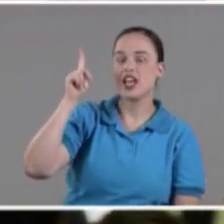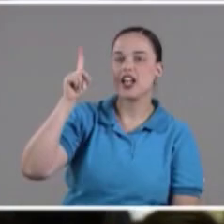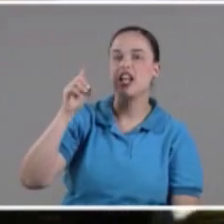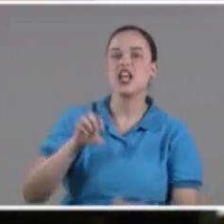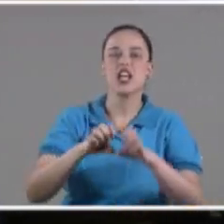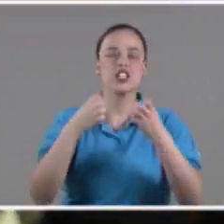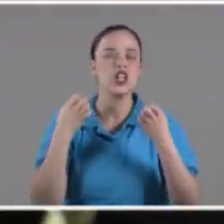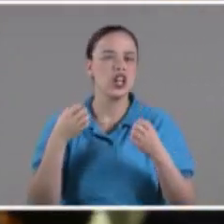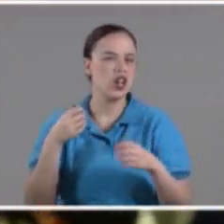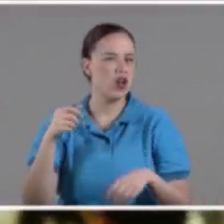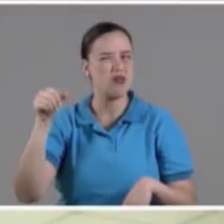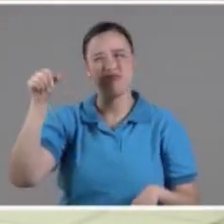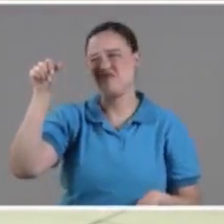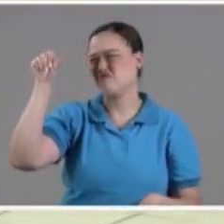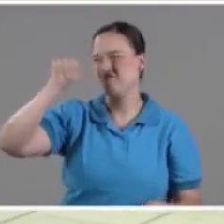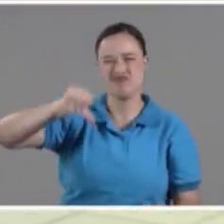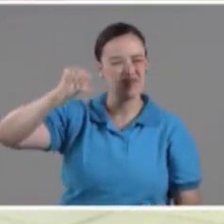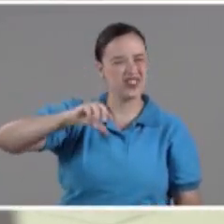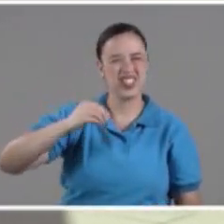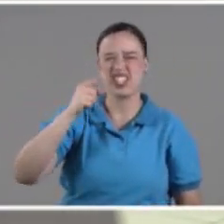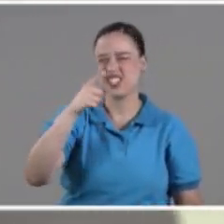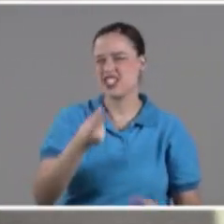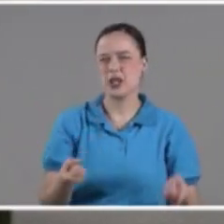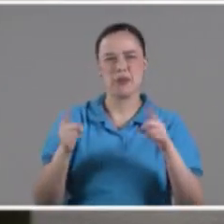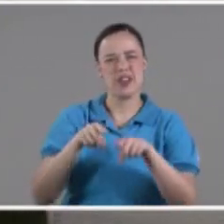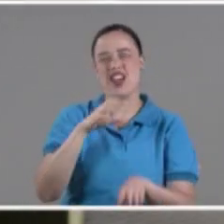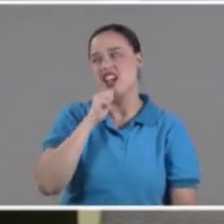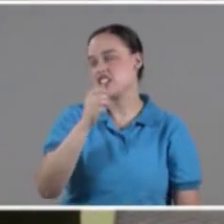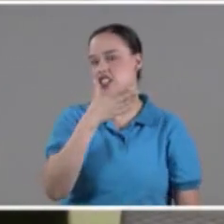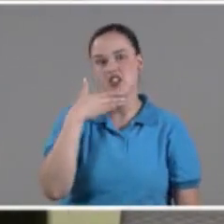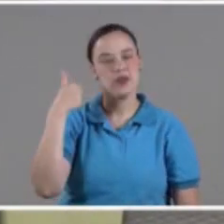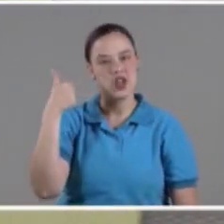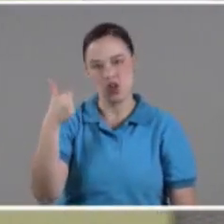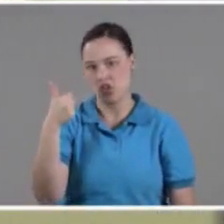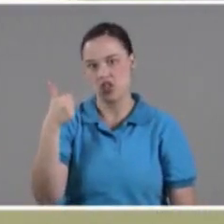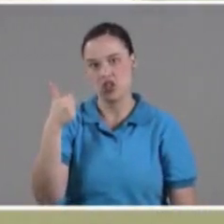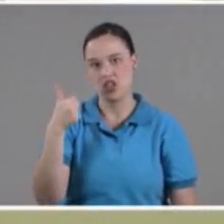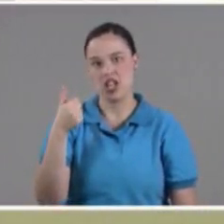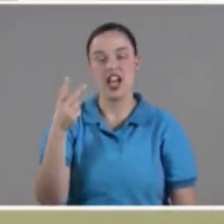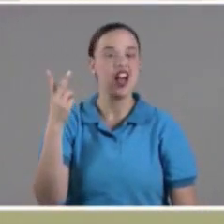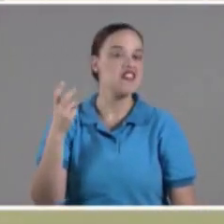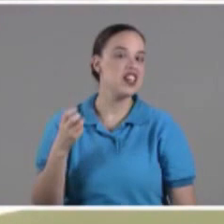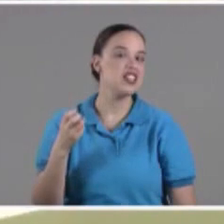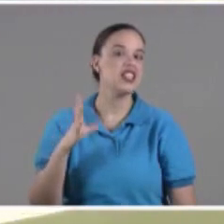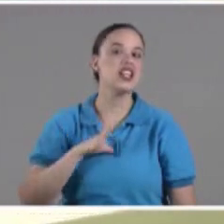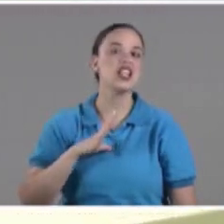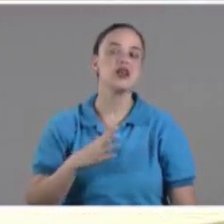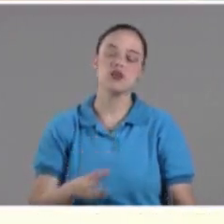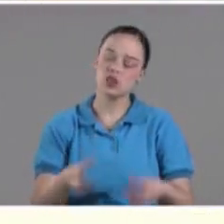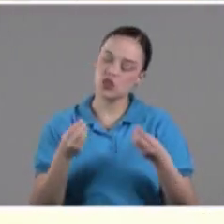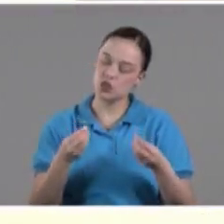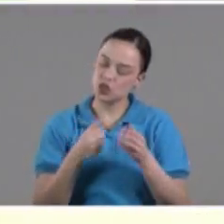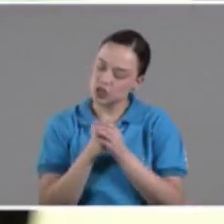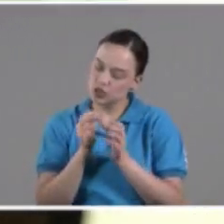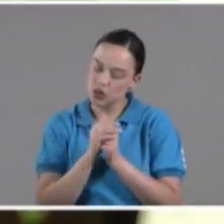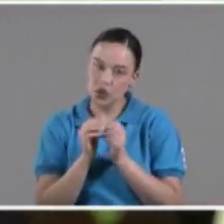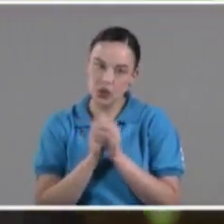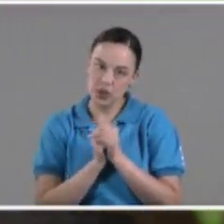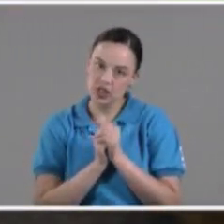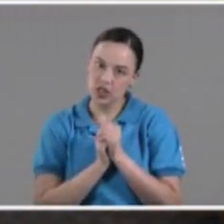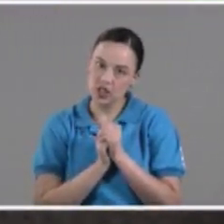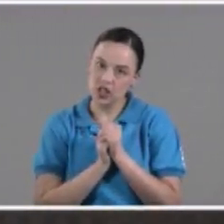lo peor que te puede pasar al final de cuentas es lo mejor A veces tenemos demasiadas preocupaciones